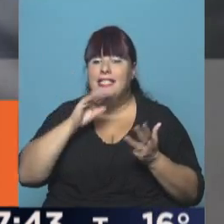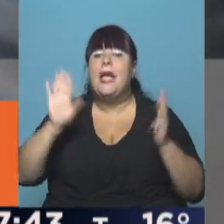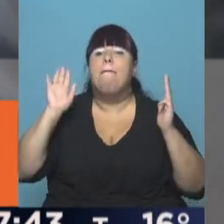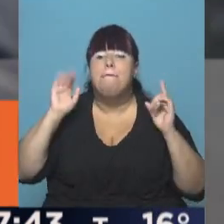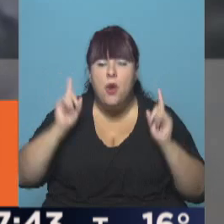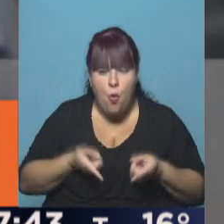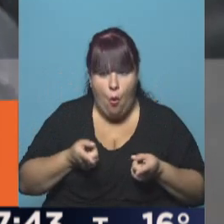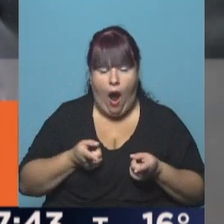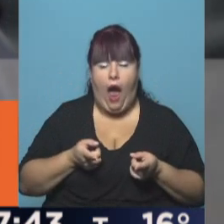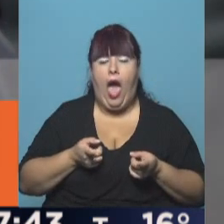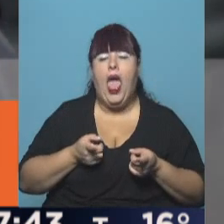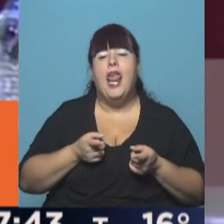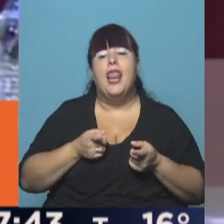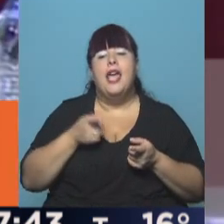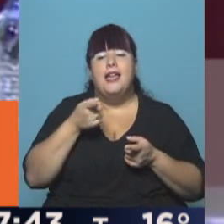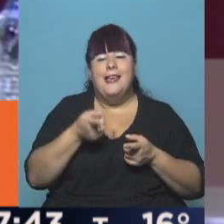pesar de esta